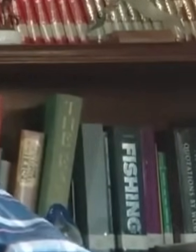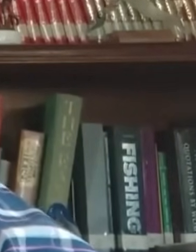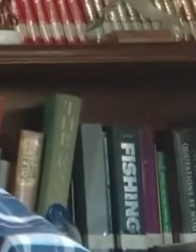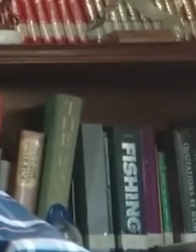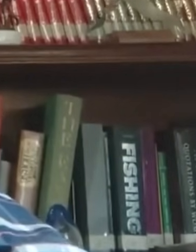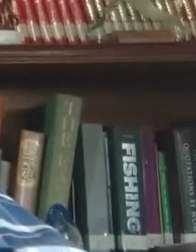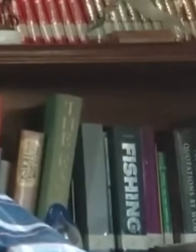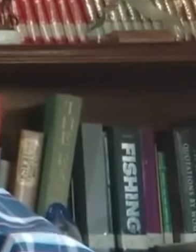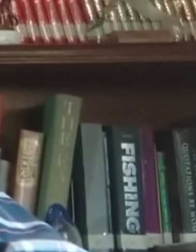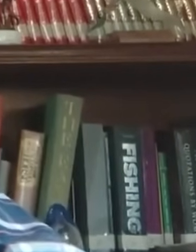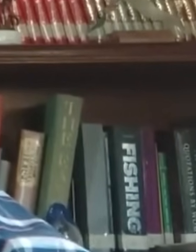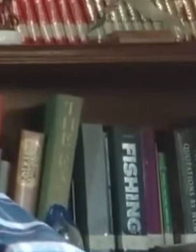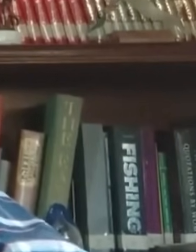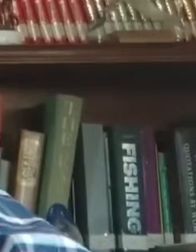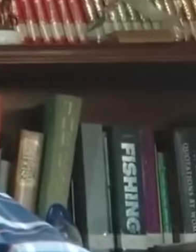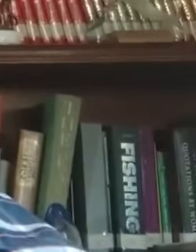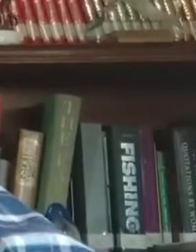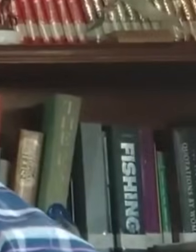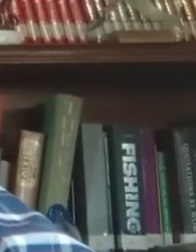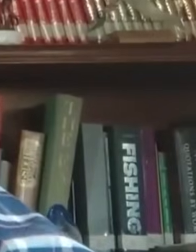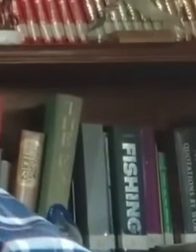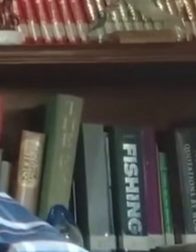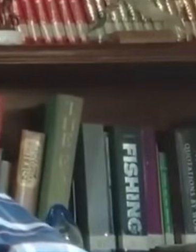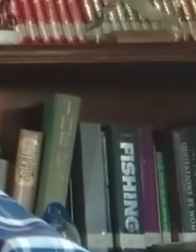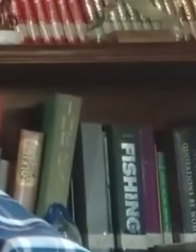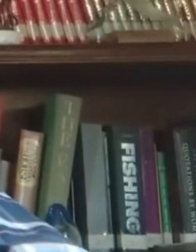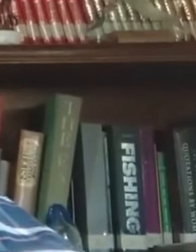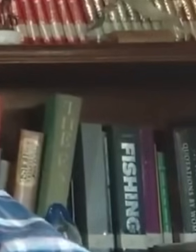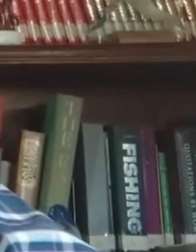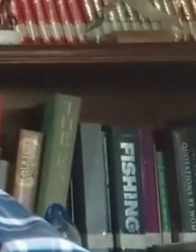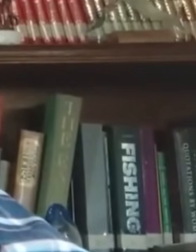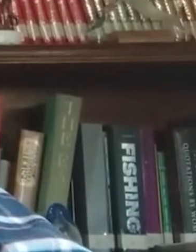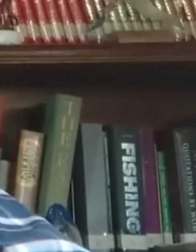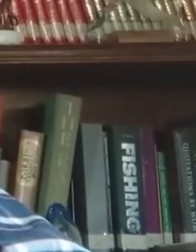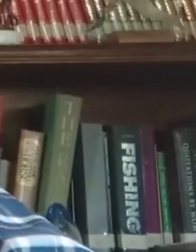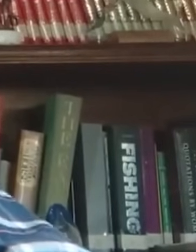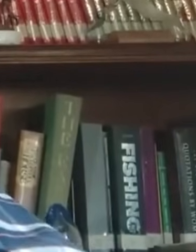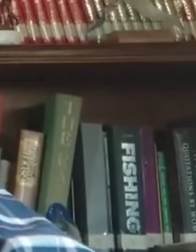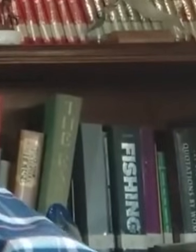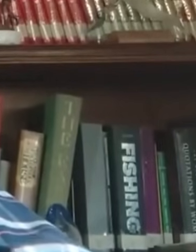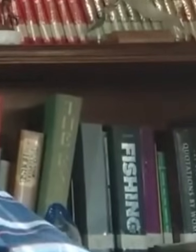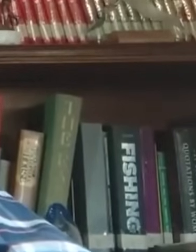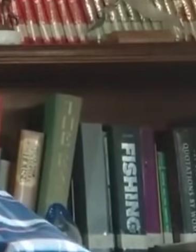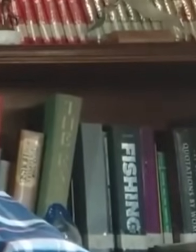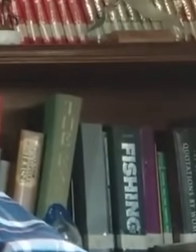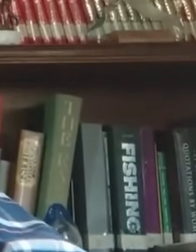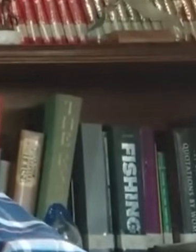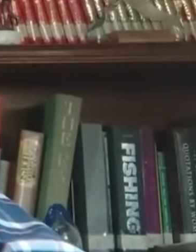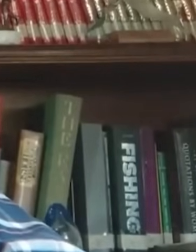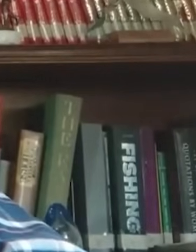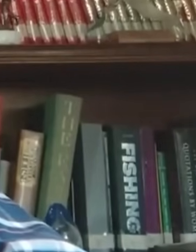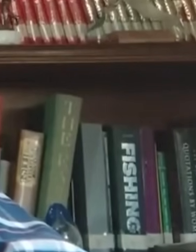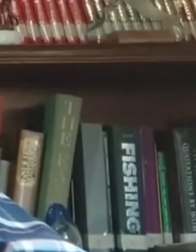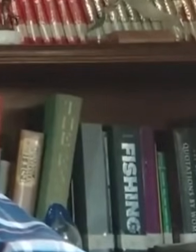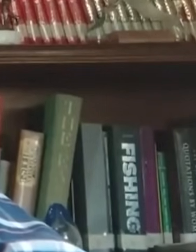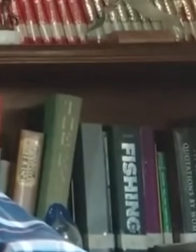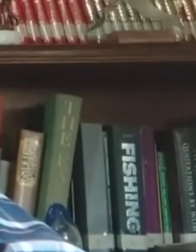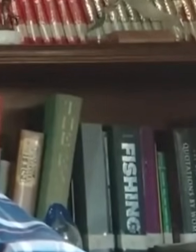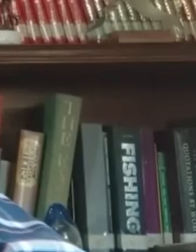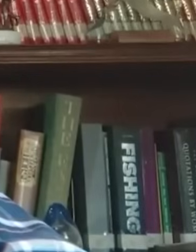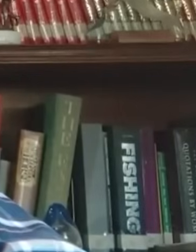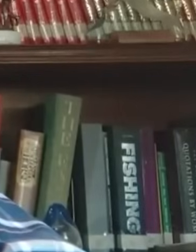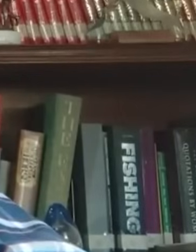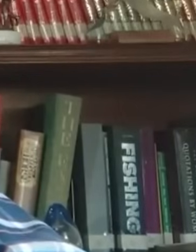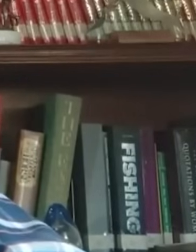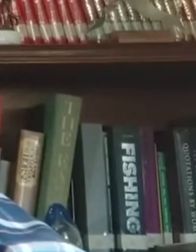que junto con Xóchitl vayamos por este nuevo México espectacular que nos espera en el